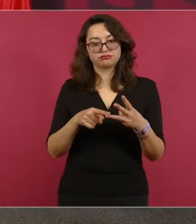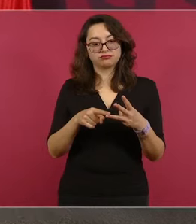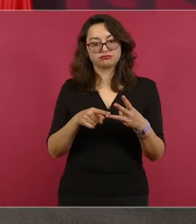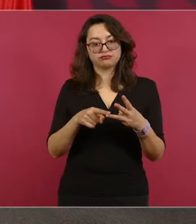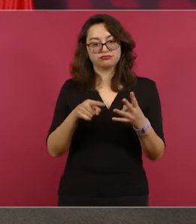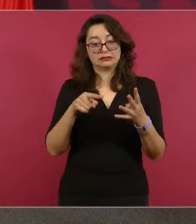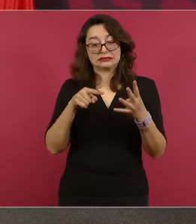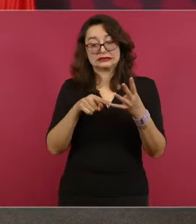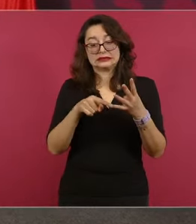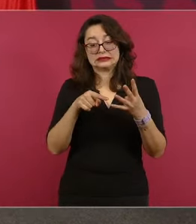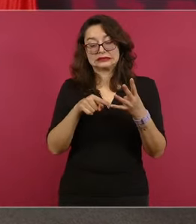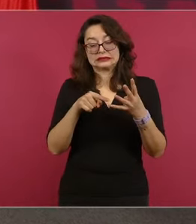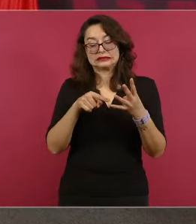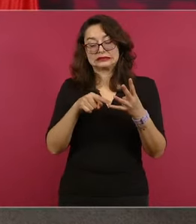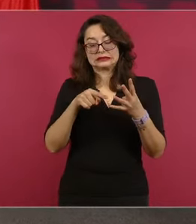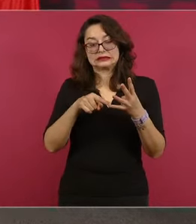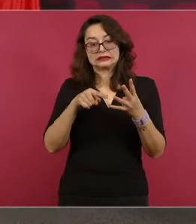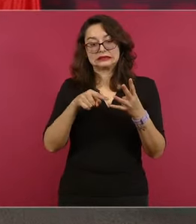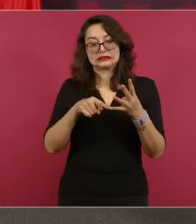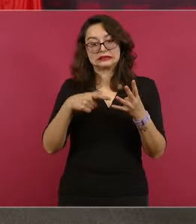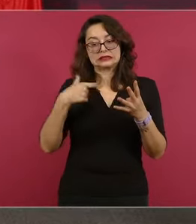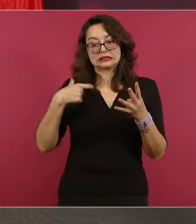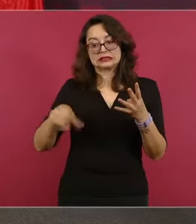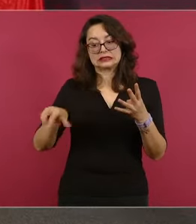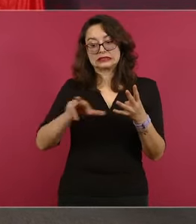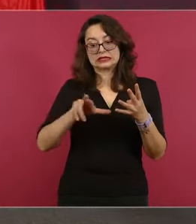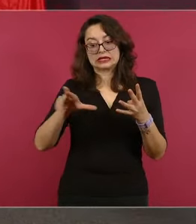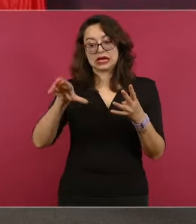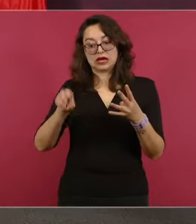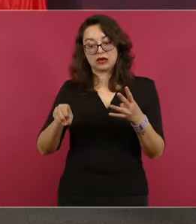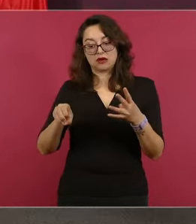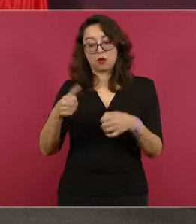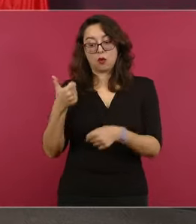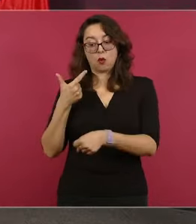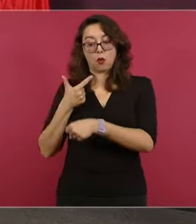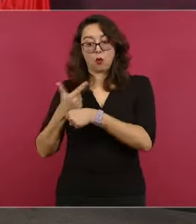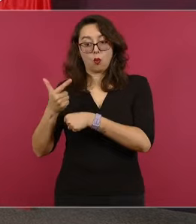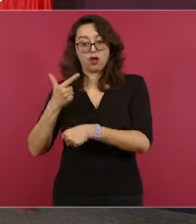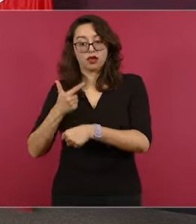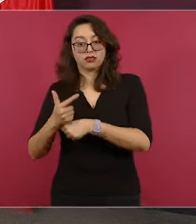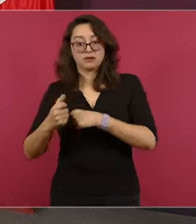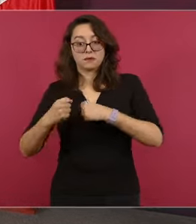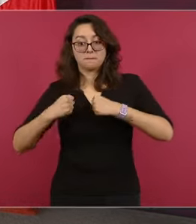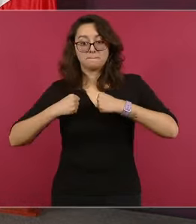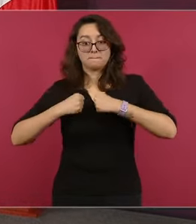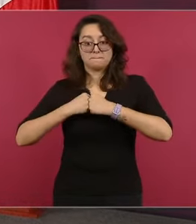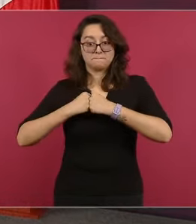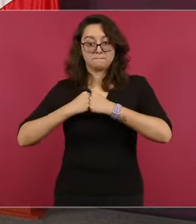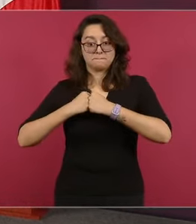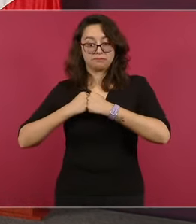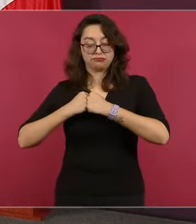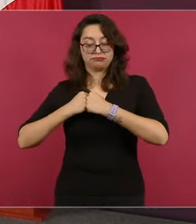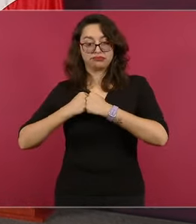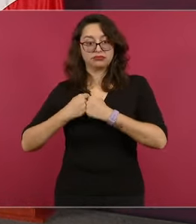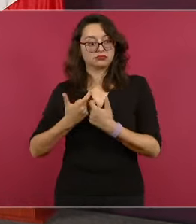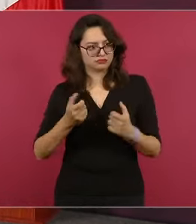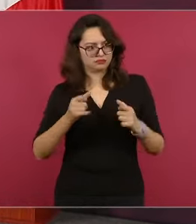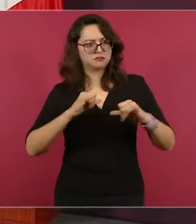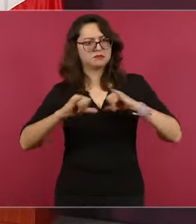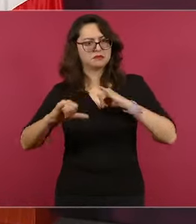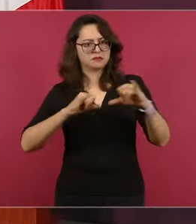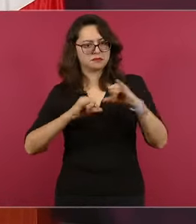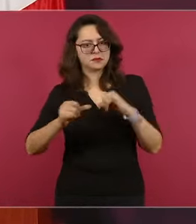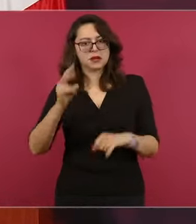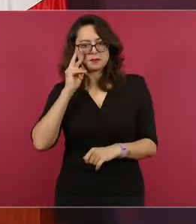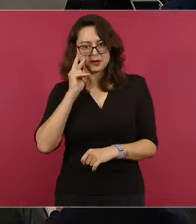una parte de Quintana Roo, casi todo Campeche. ¿Por qué no pones